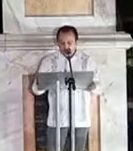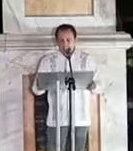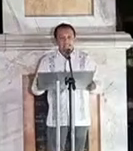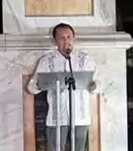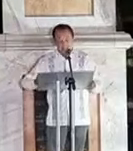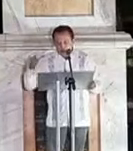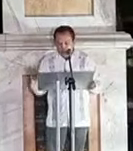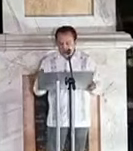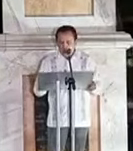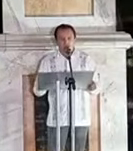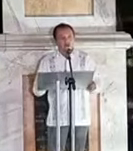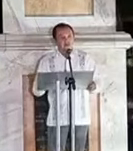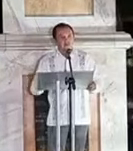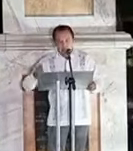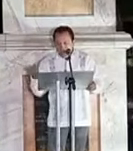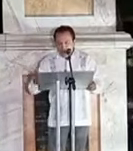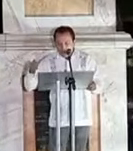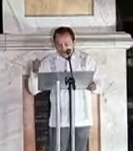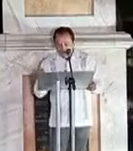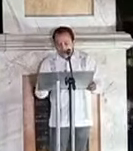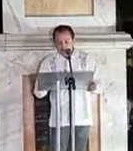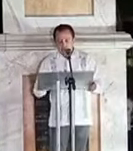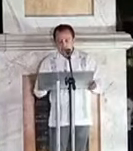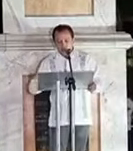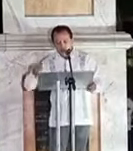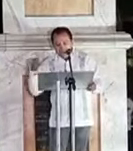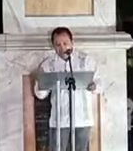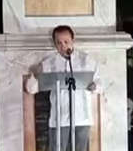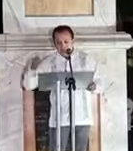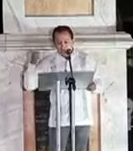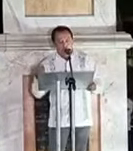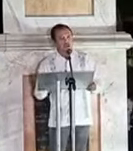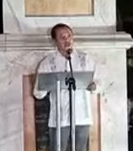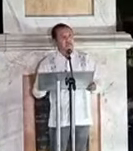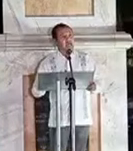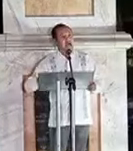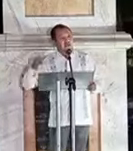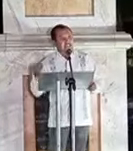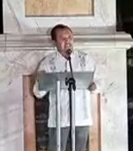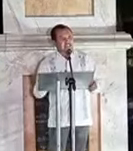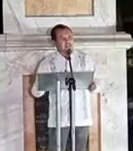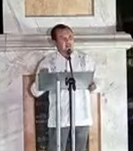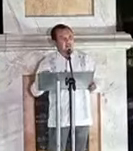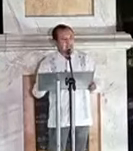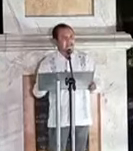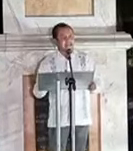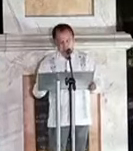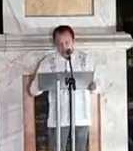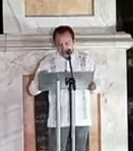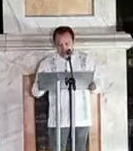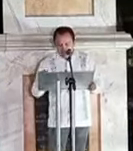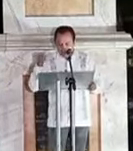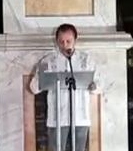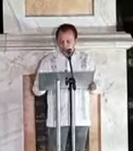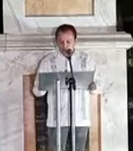Juntos, Tejupilco va a continuar con más apoyos a nuestras abuelitas